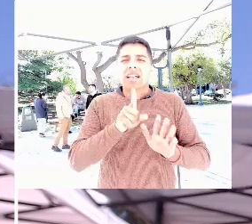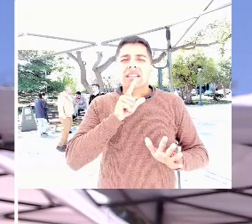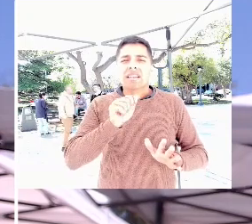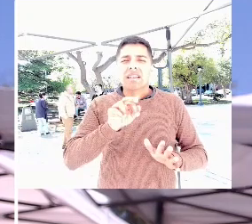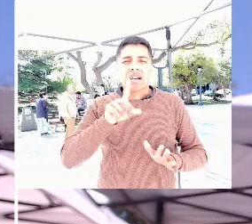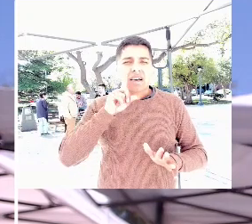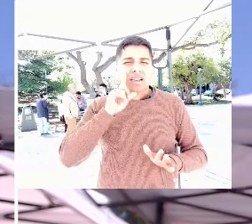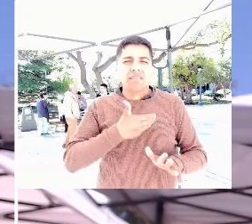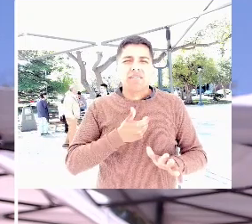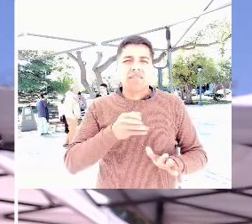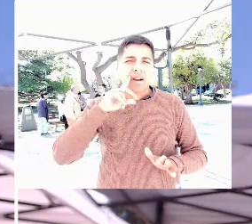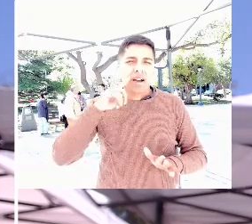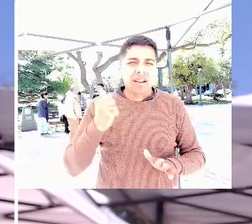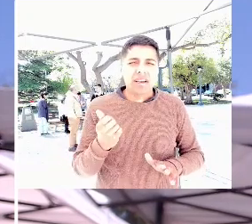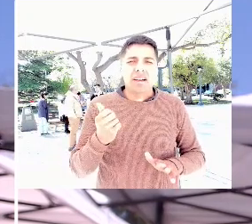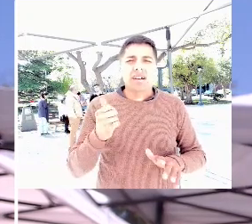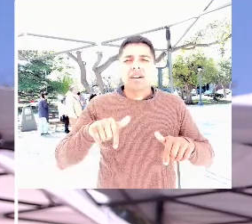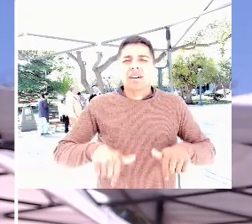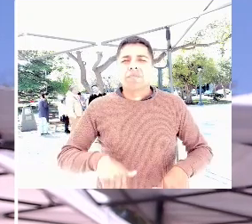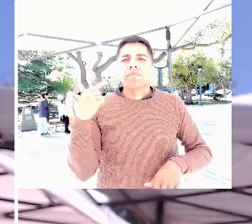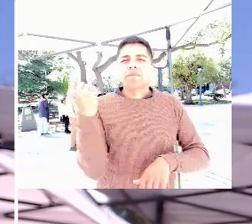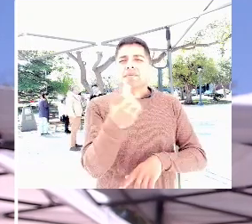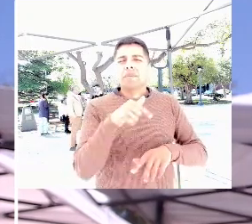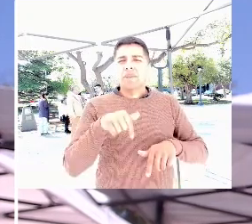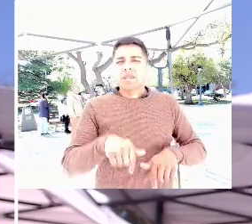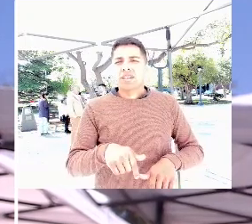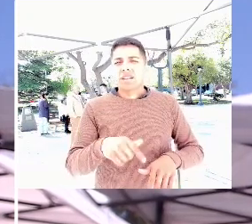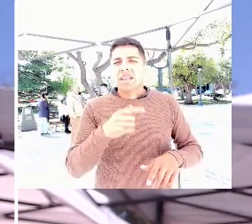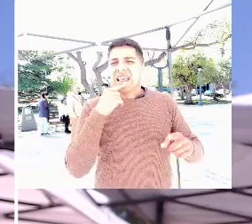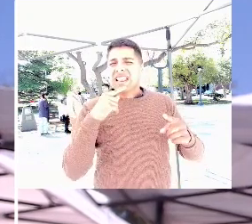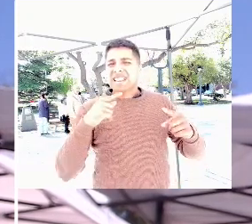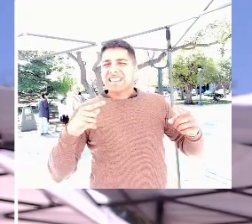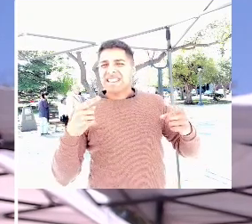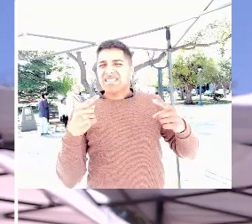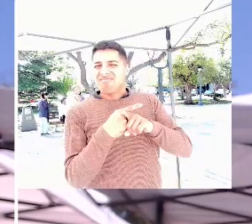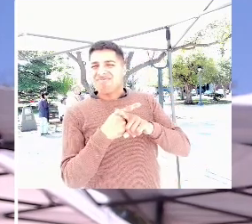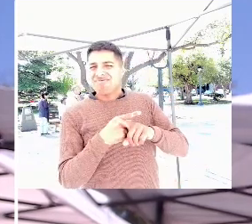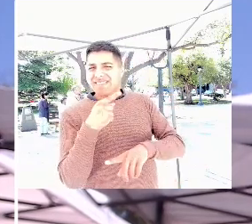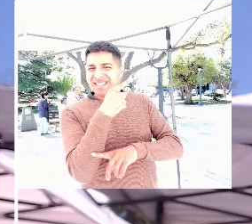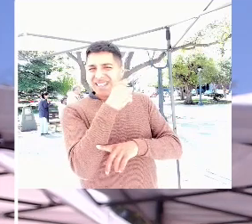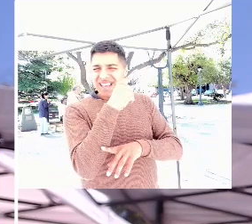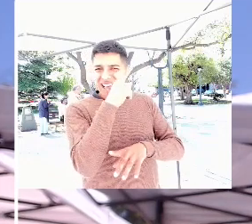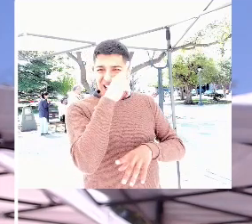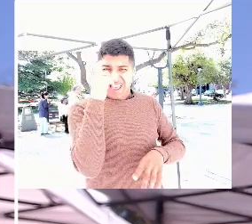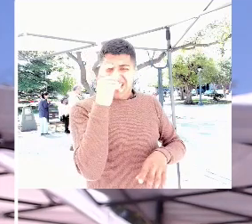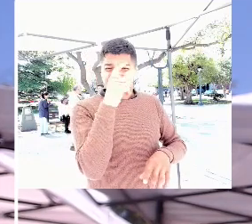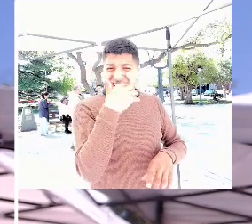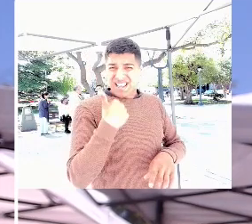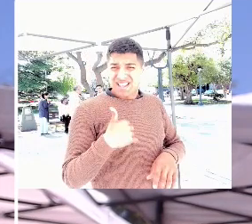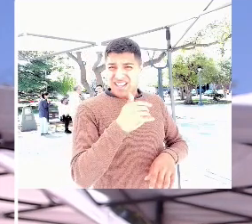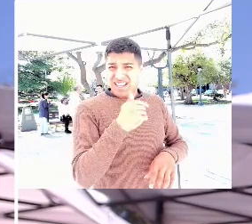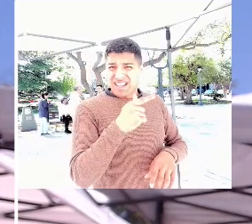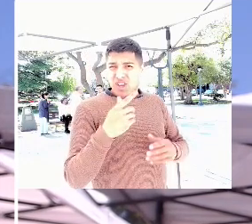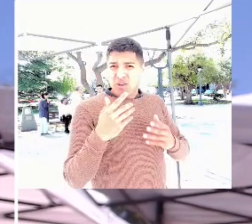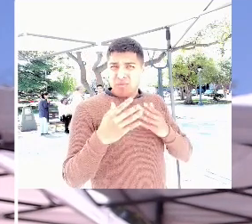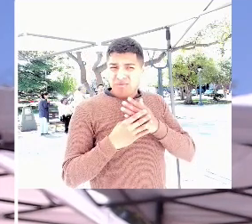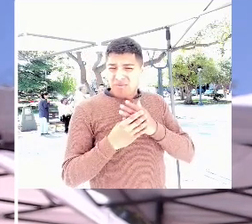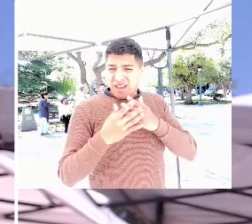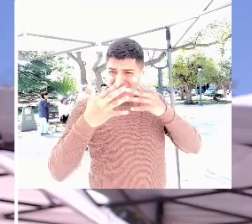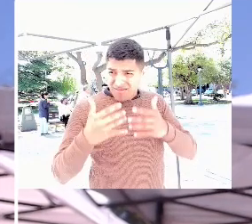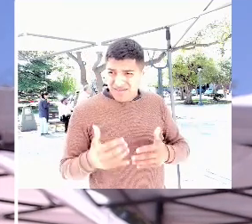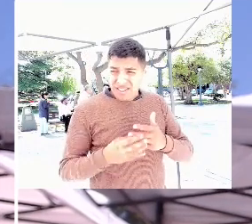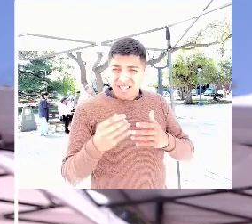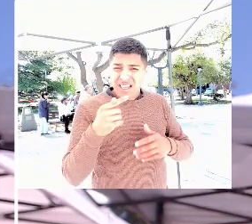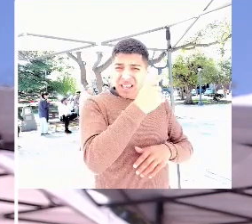tarifaria no va en consustancia con lo que se aprueba a nivel nacional, que es el presupuesto pautado para el año 2024, que establece